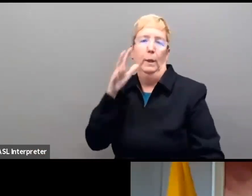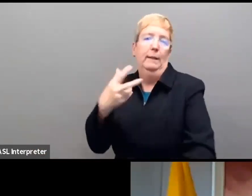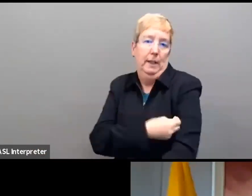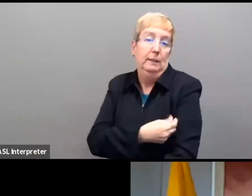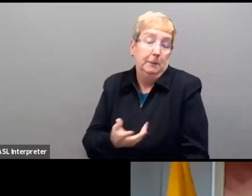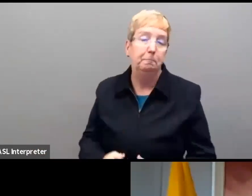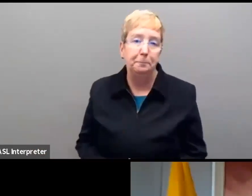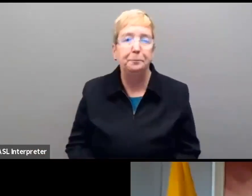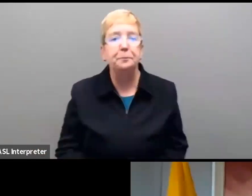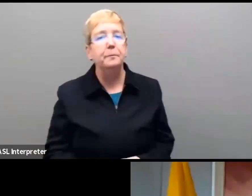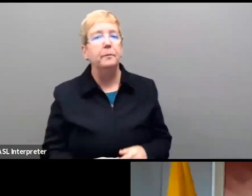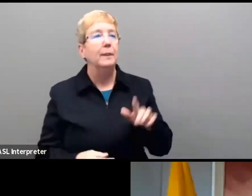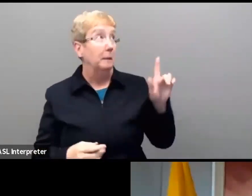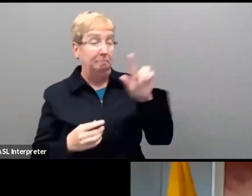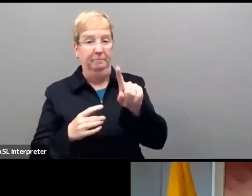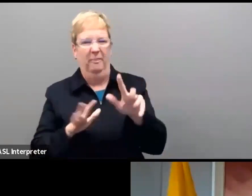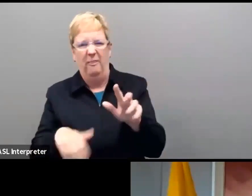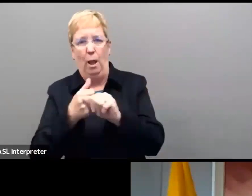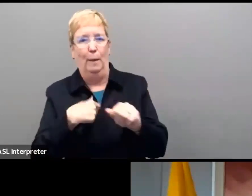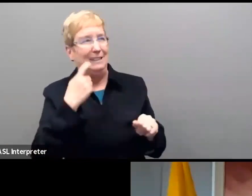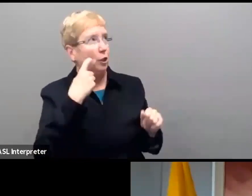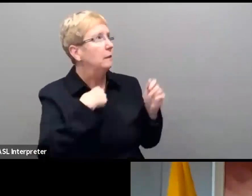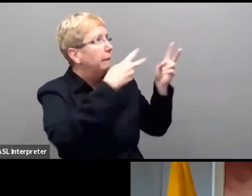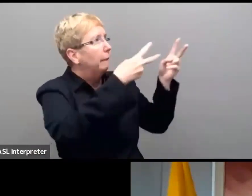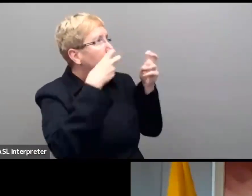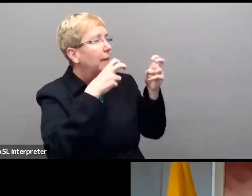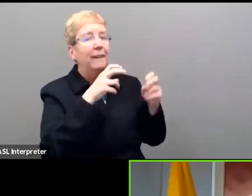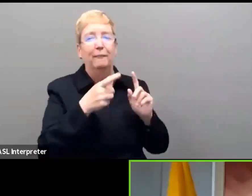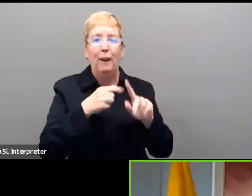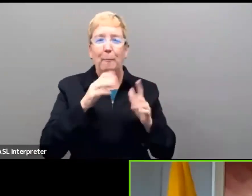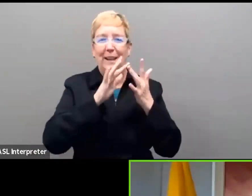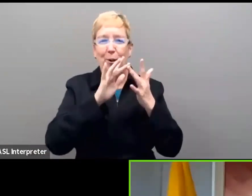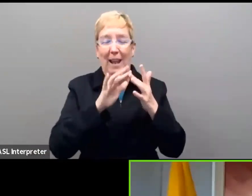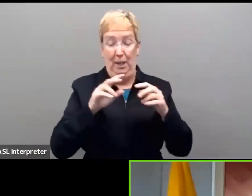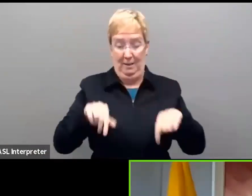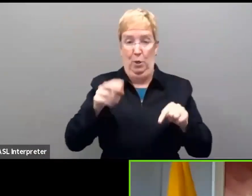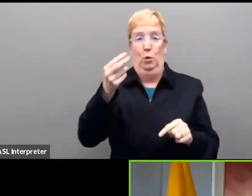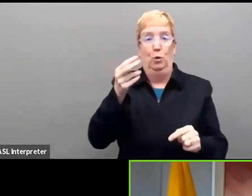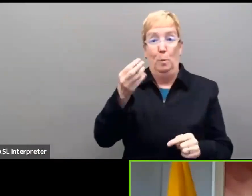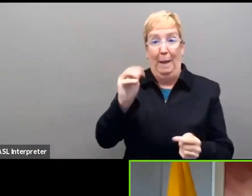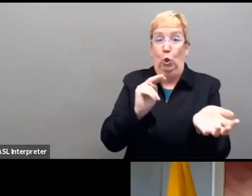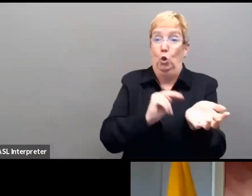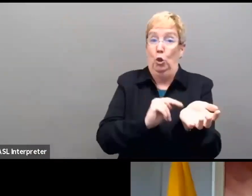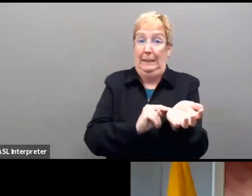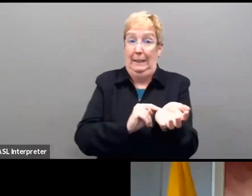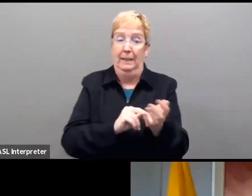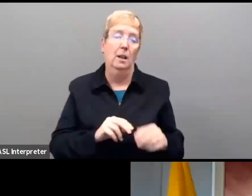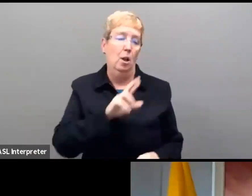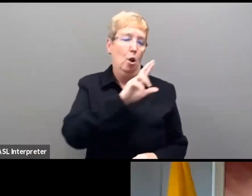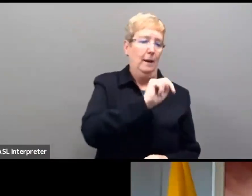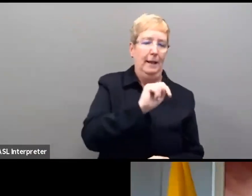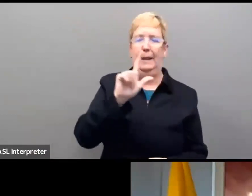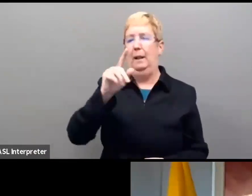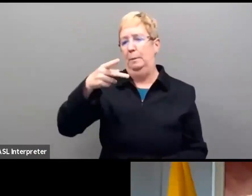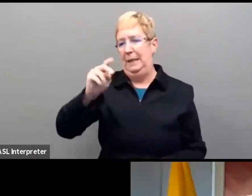los servicios de salud. Y bueno, la vacunación para todos incluye una protección, un